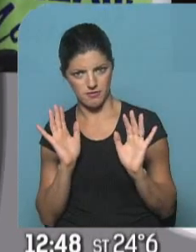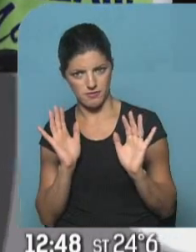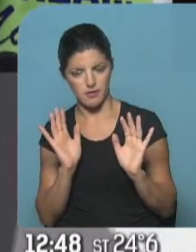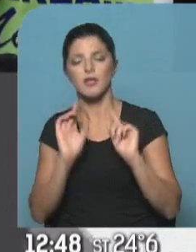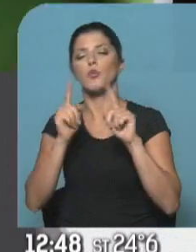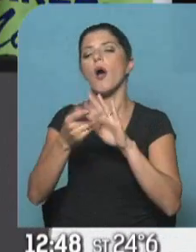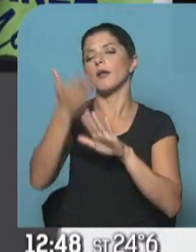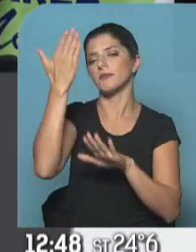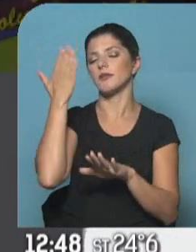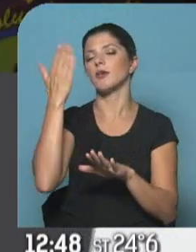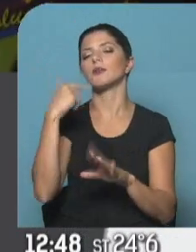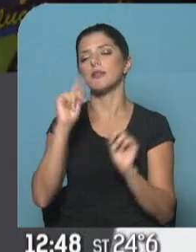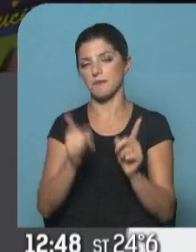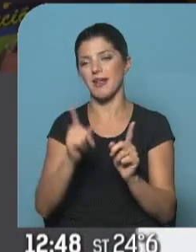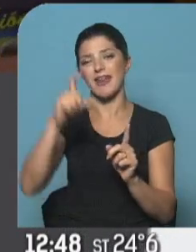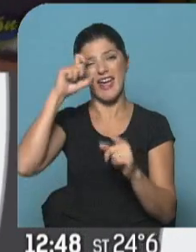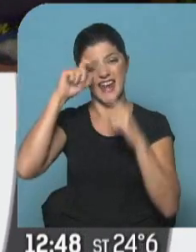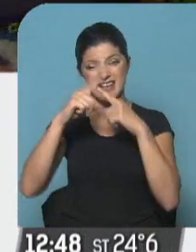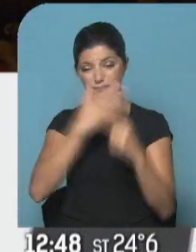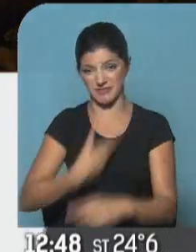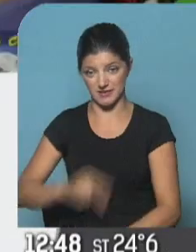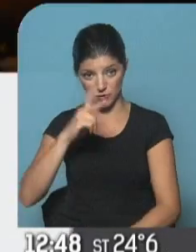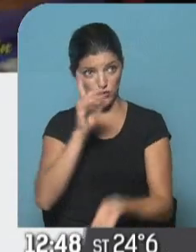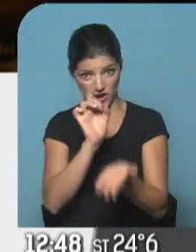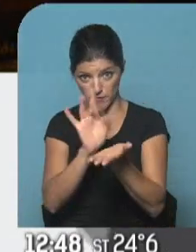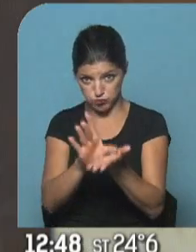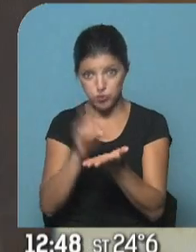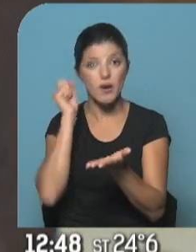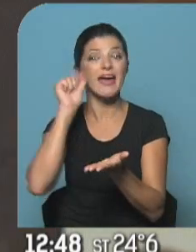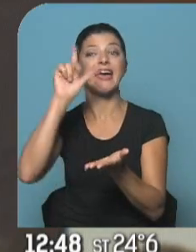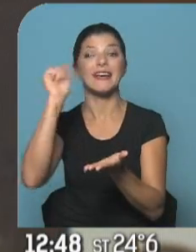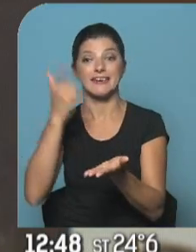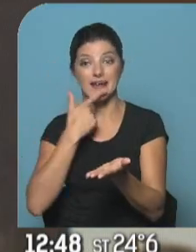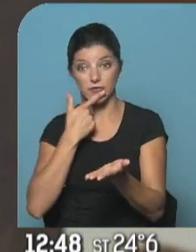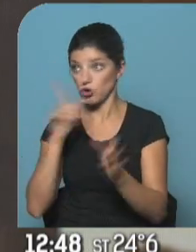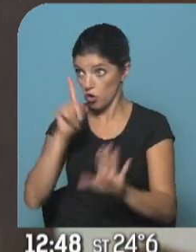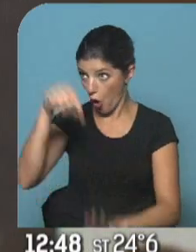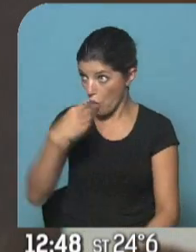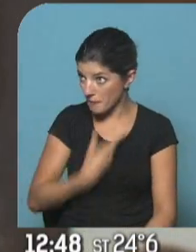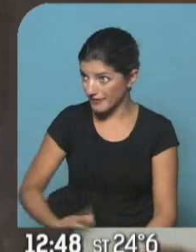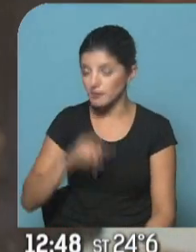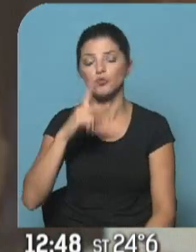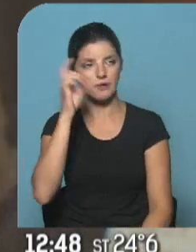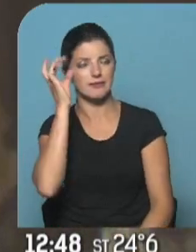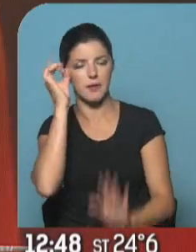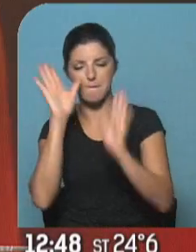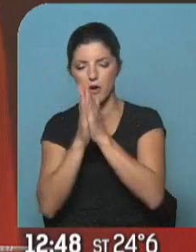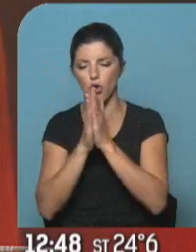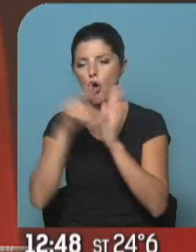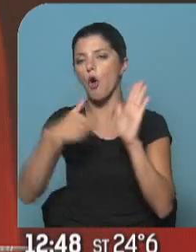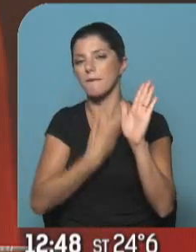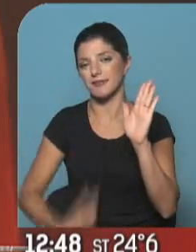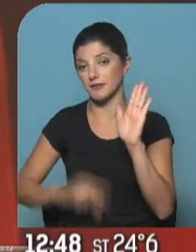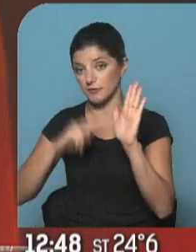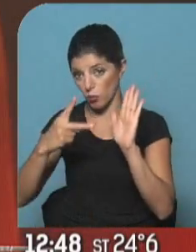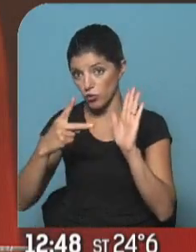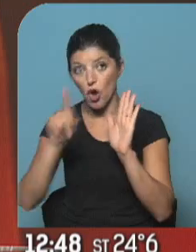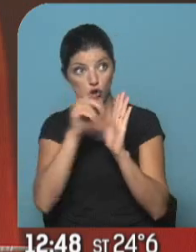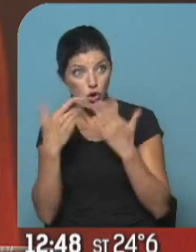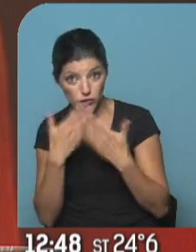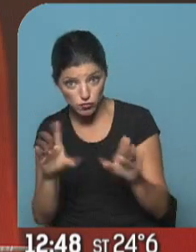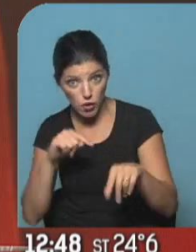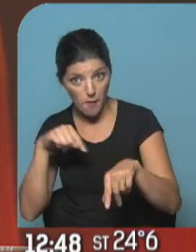vicepresidente anterior, que ahora no ha renunciado, actual, exactamente, perdón. No ha renunciado, este es un dato. Es concretamente que la consulta